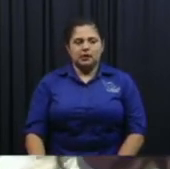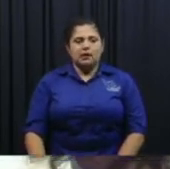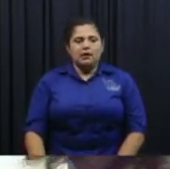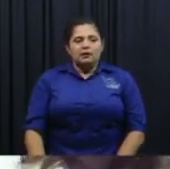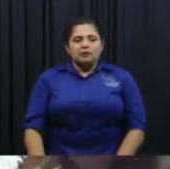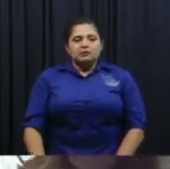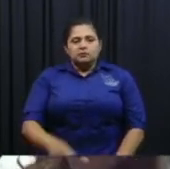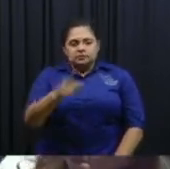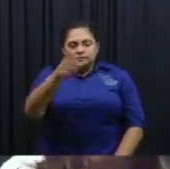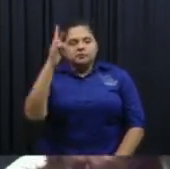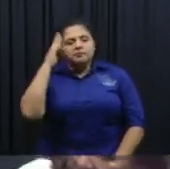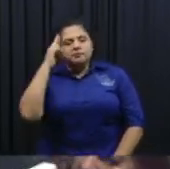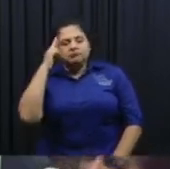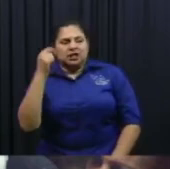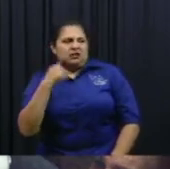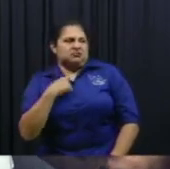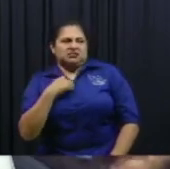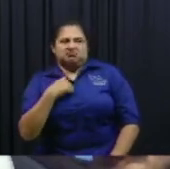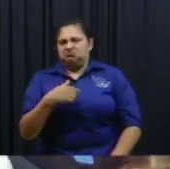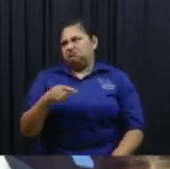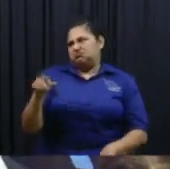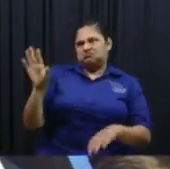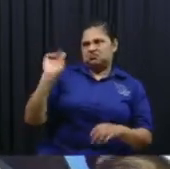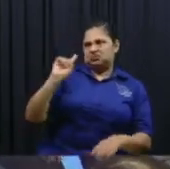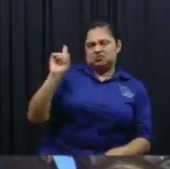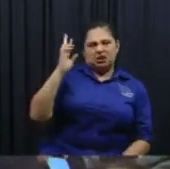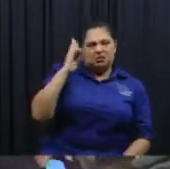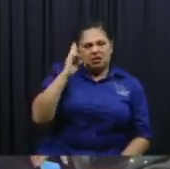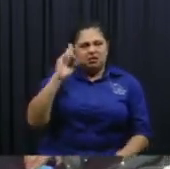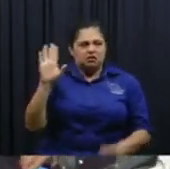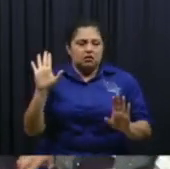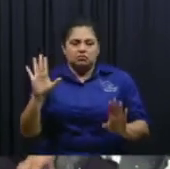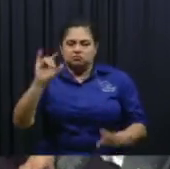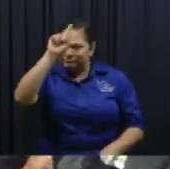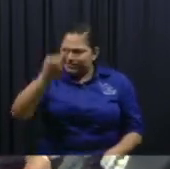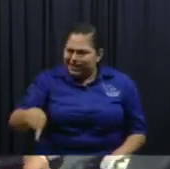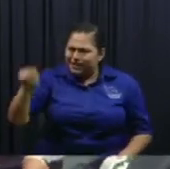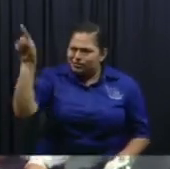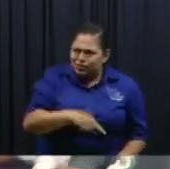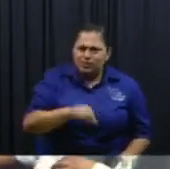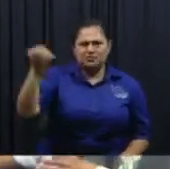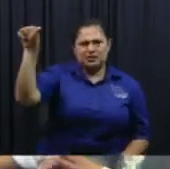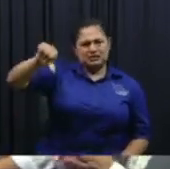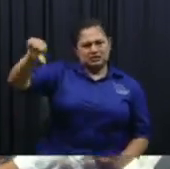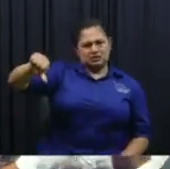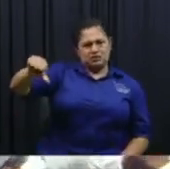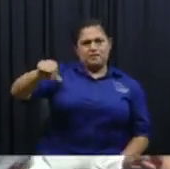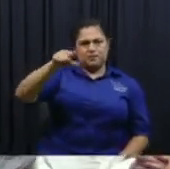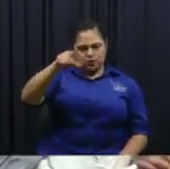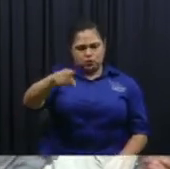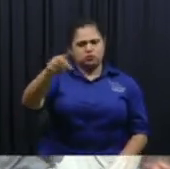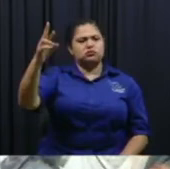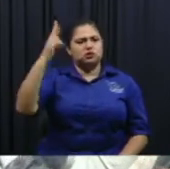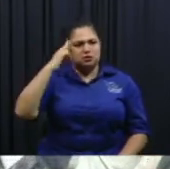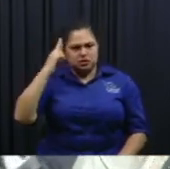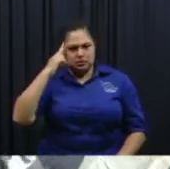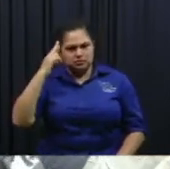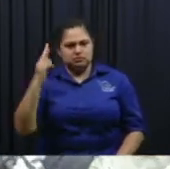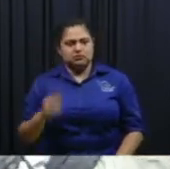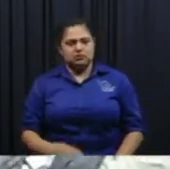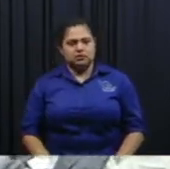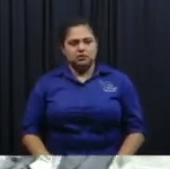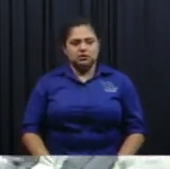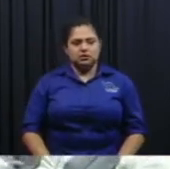Porque algunos dicen hermano a mí no se me queda nada anulo esa maldición Se te queda